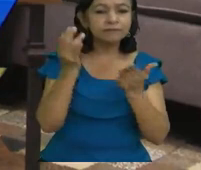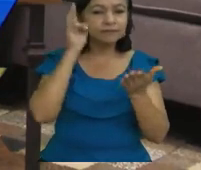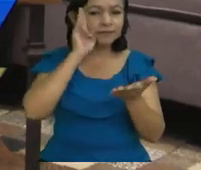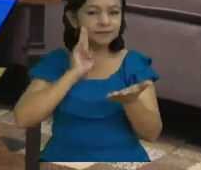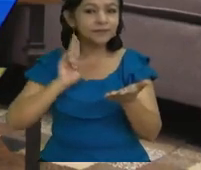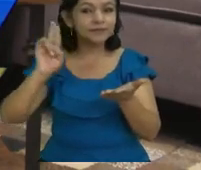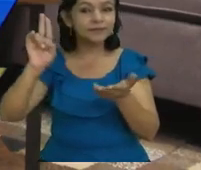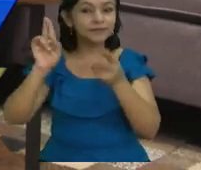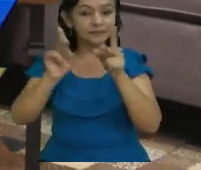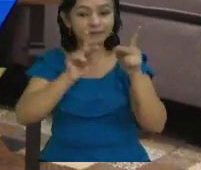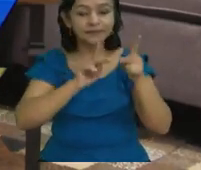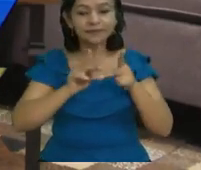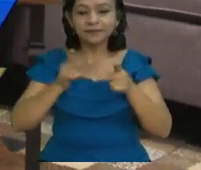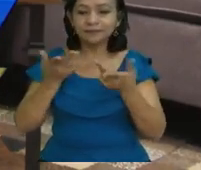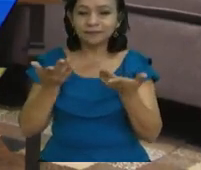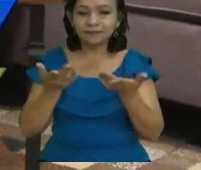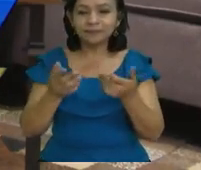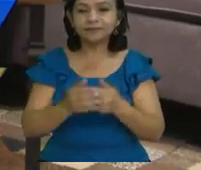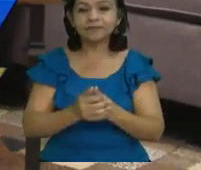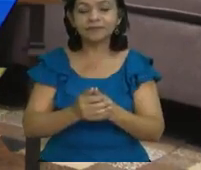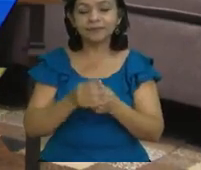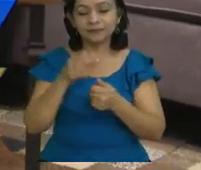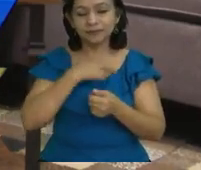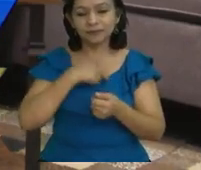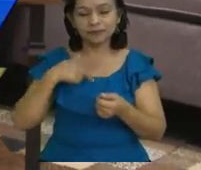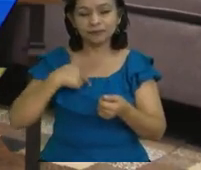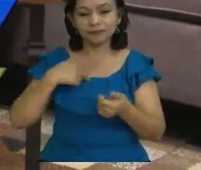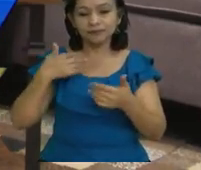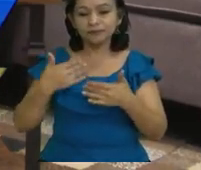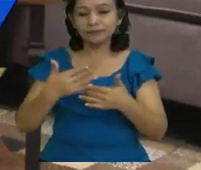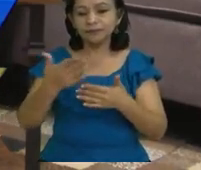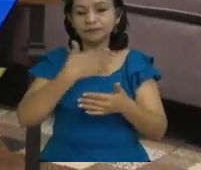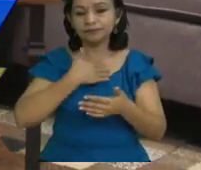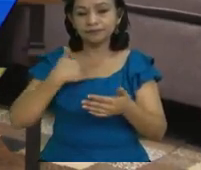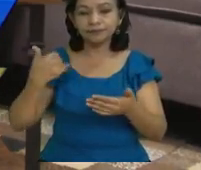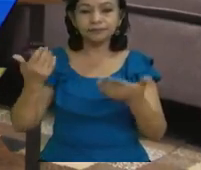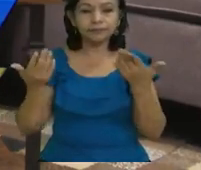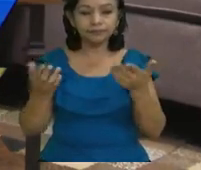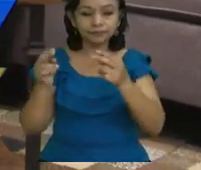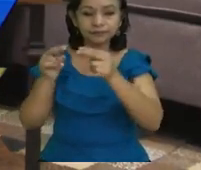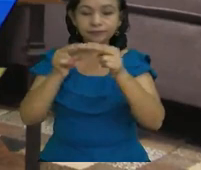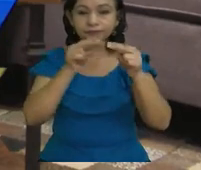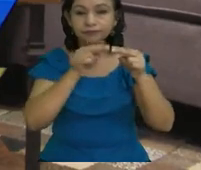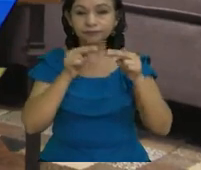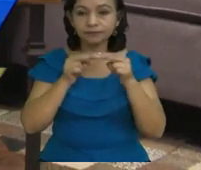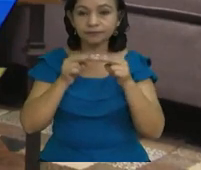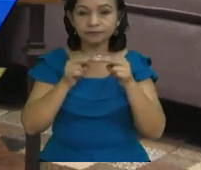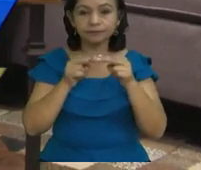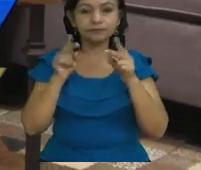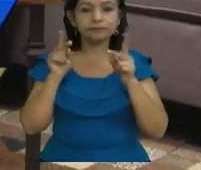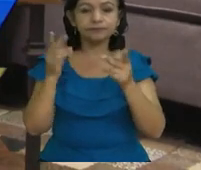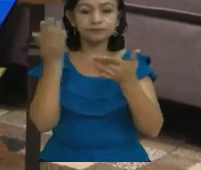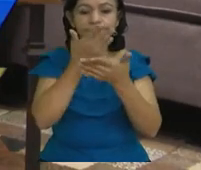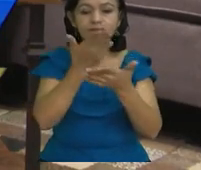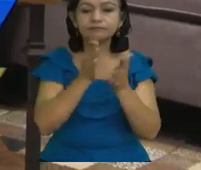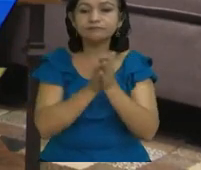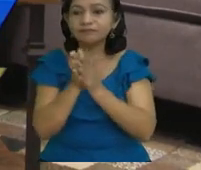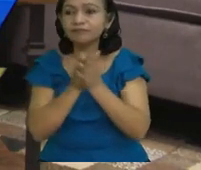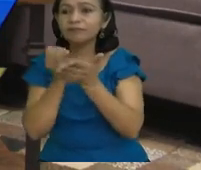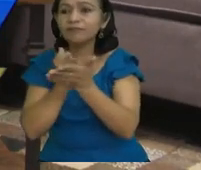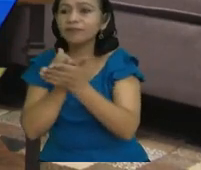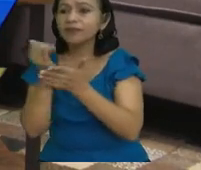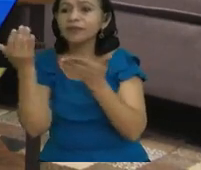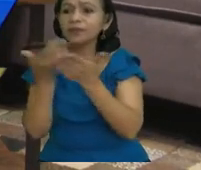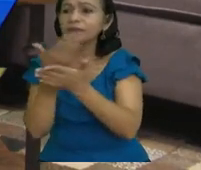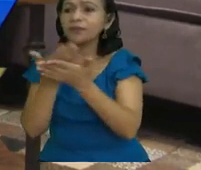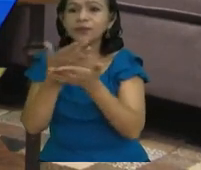los estudiantes. Entonces, eso también ha venido a mejorar ese vínculo, porque el estudiante siempre anda buscando información, okay, y actualización.